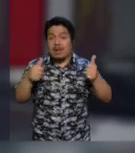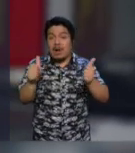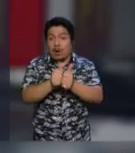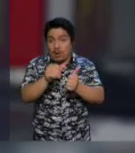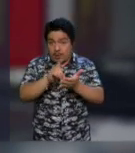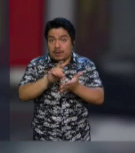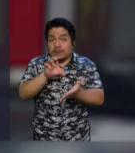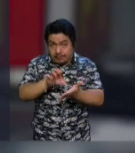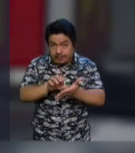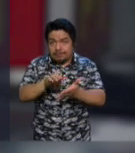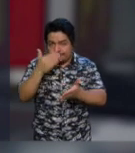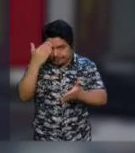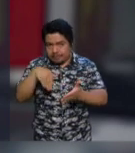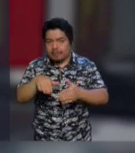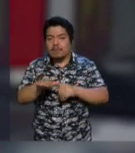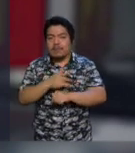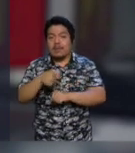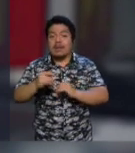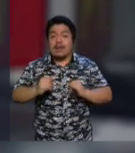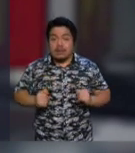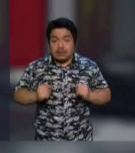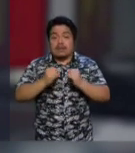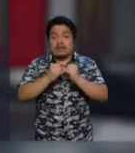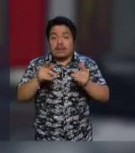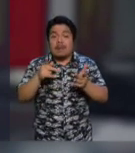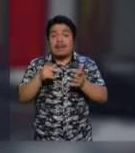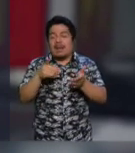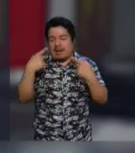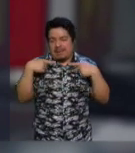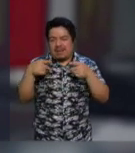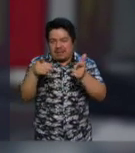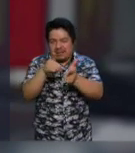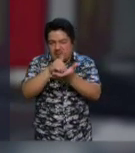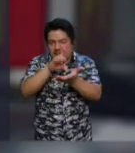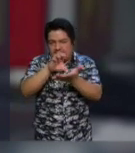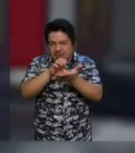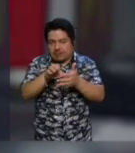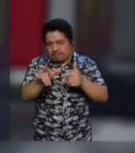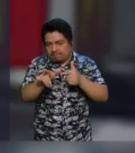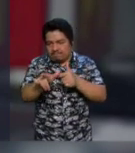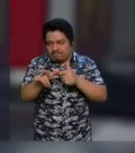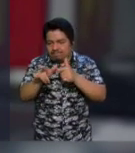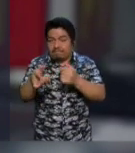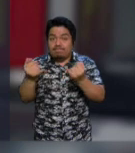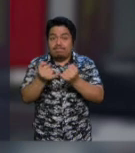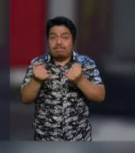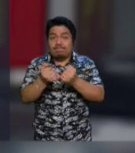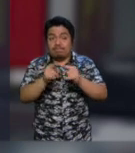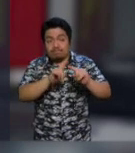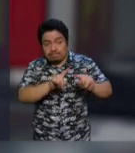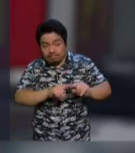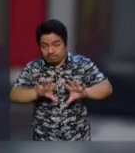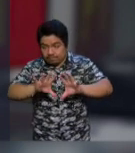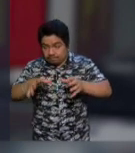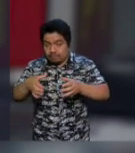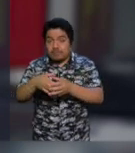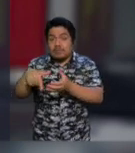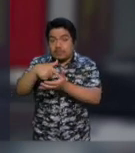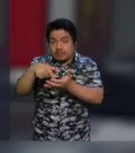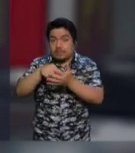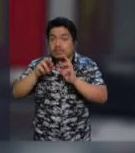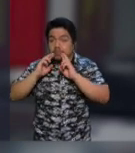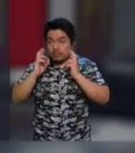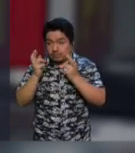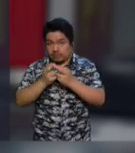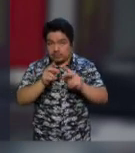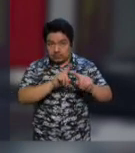discapacidad para garantizar la continuidad del Instituto para las Personas con Discapacidad. También para crear espacios de diálogo y consulta entre los